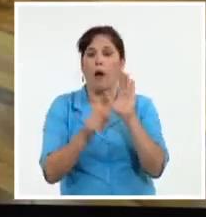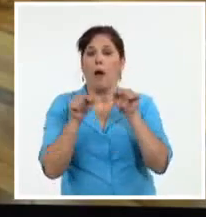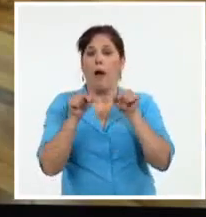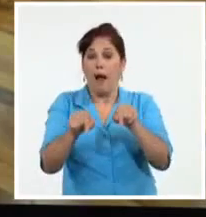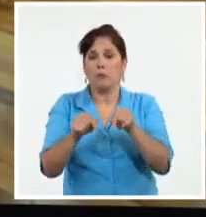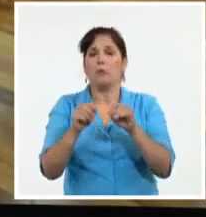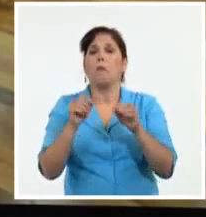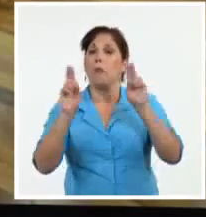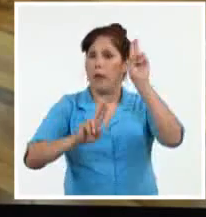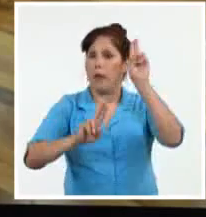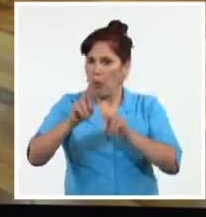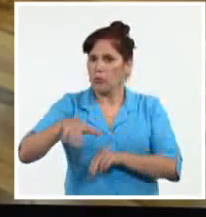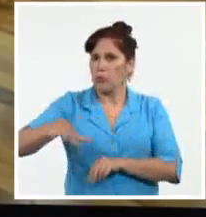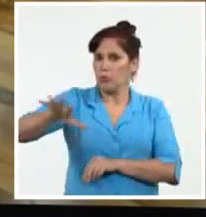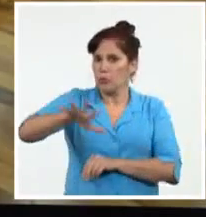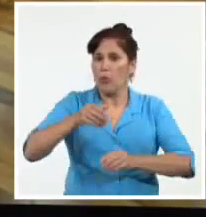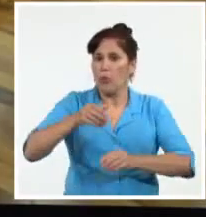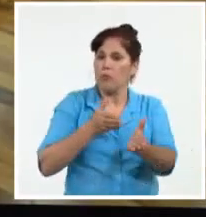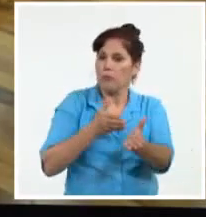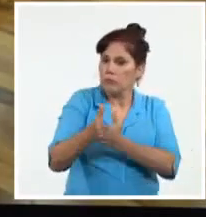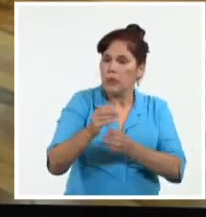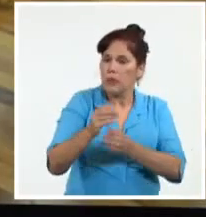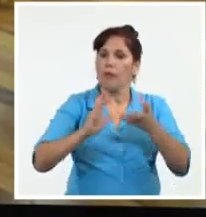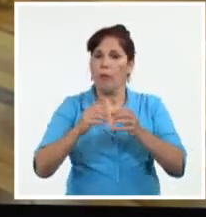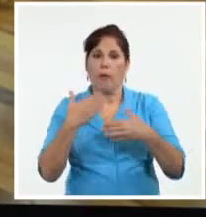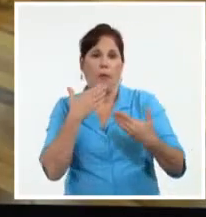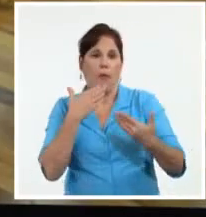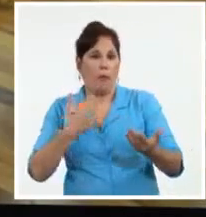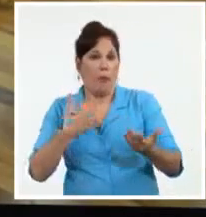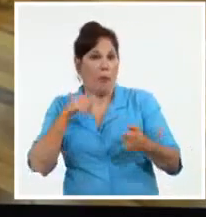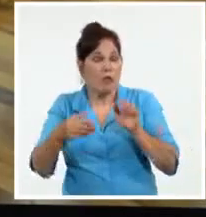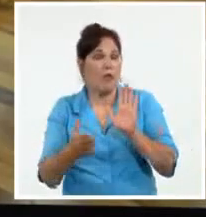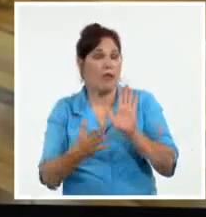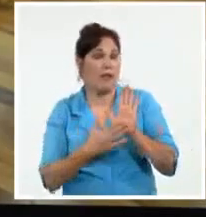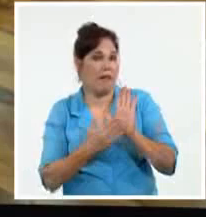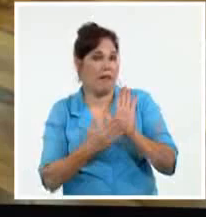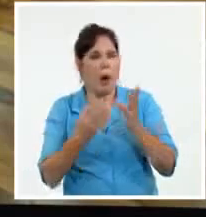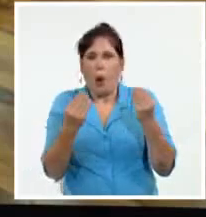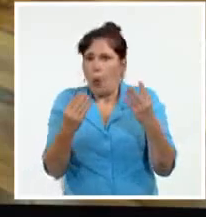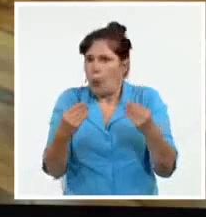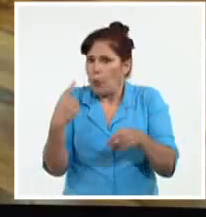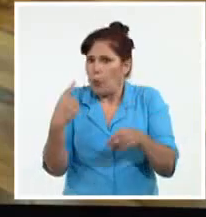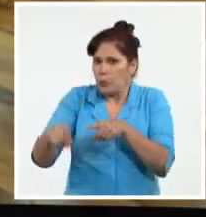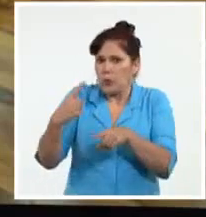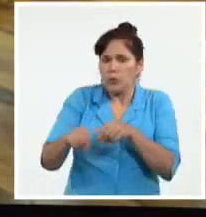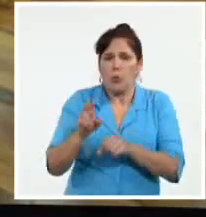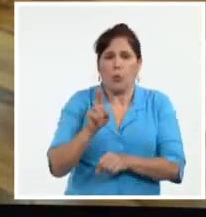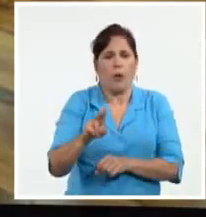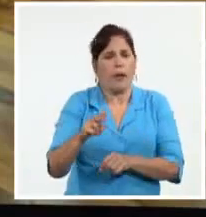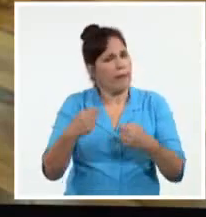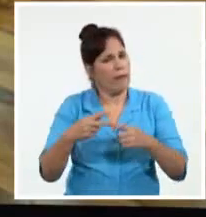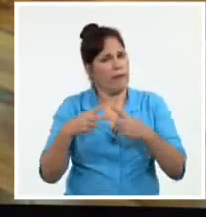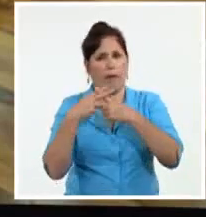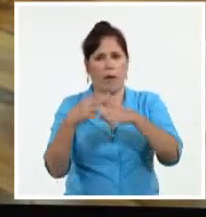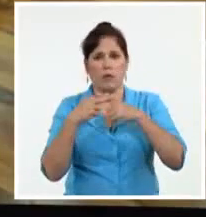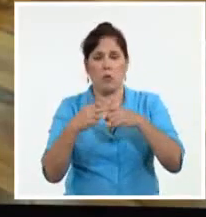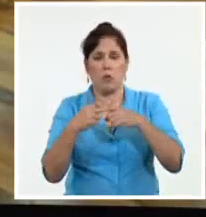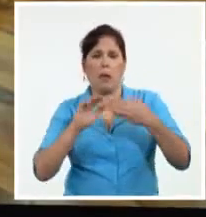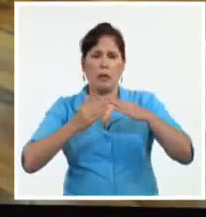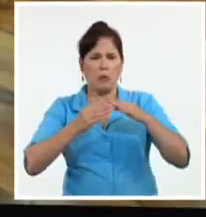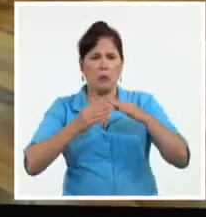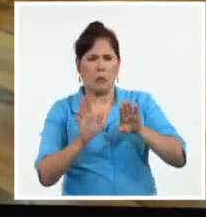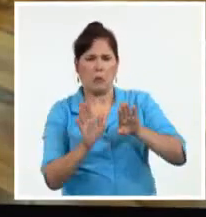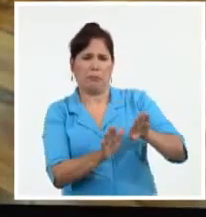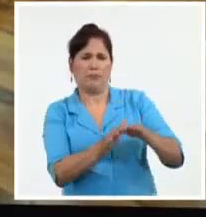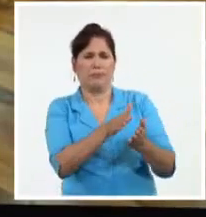encontraron coincidencias y se trazó una hoja de ruta, lo que evidencia que son muchas más las urgencias en común que las discrepancias